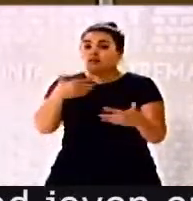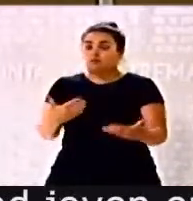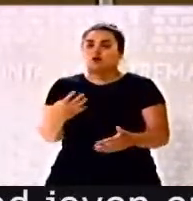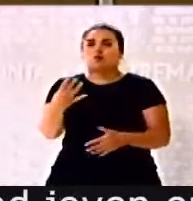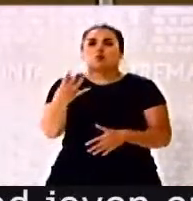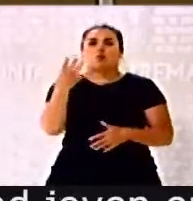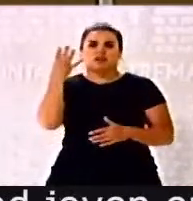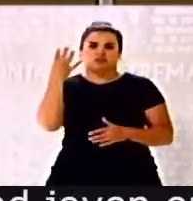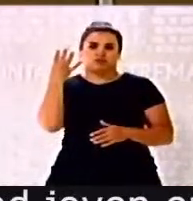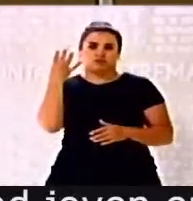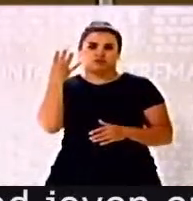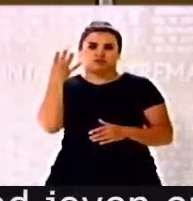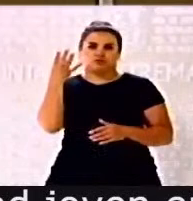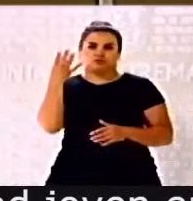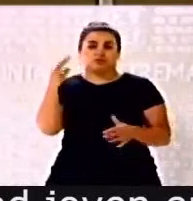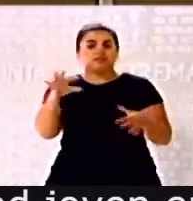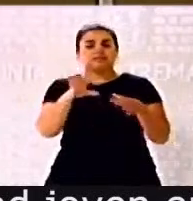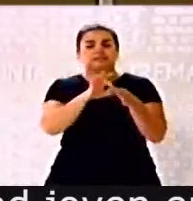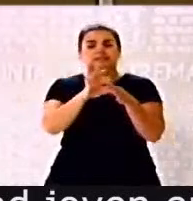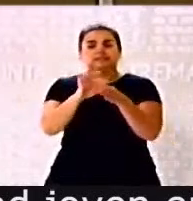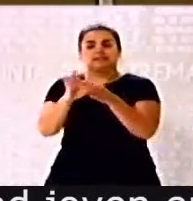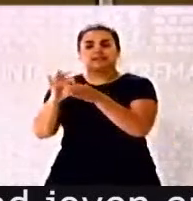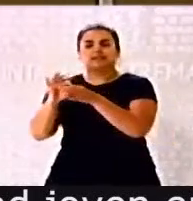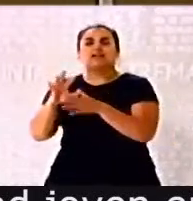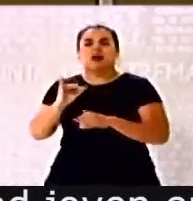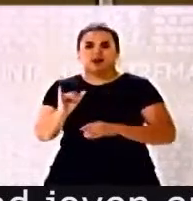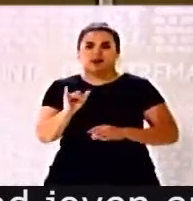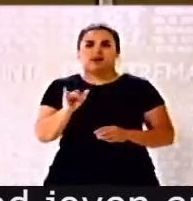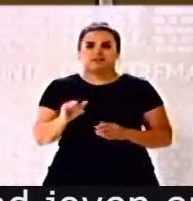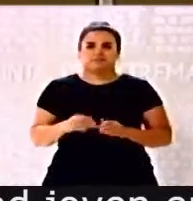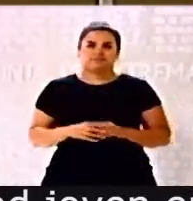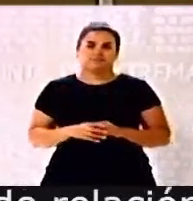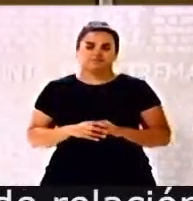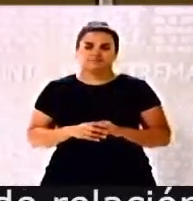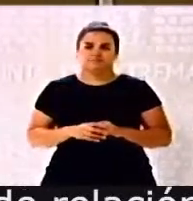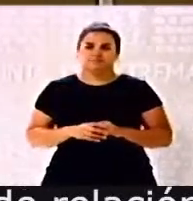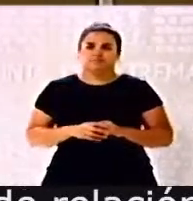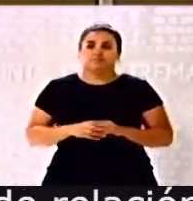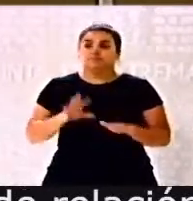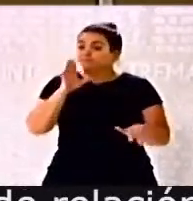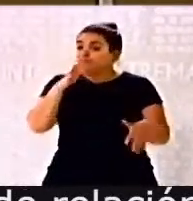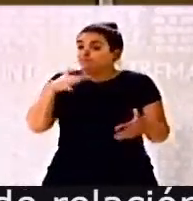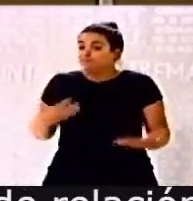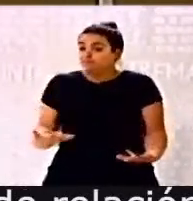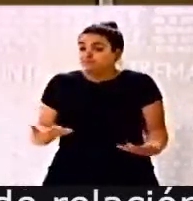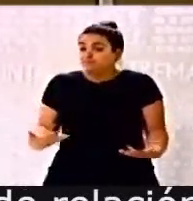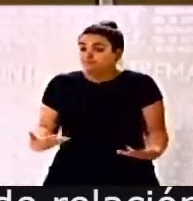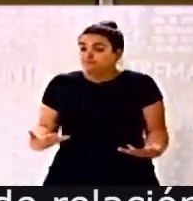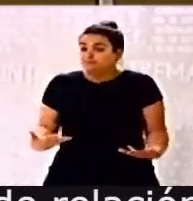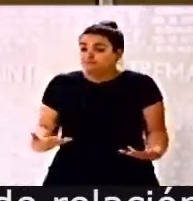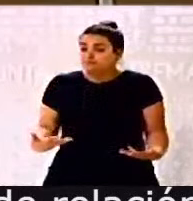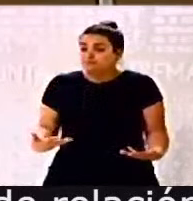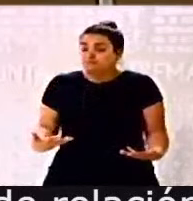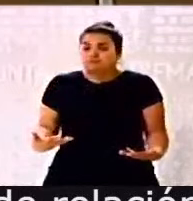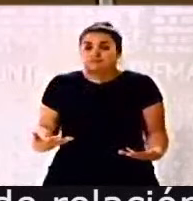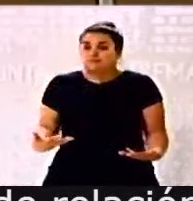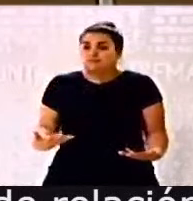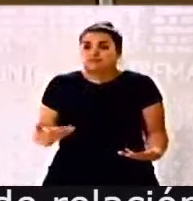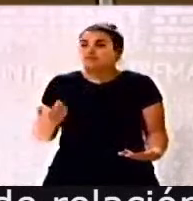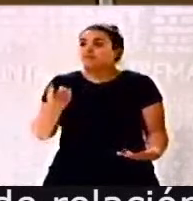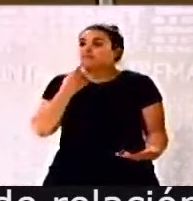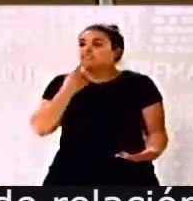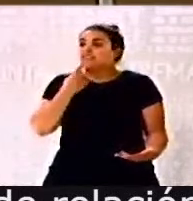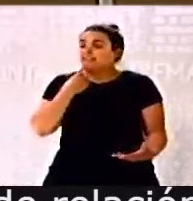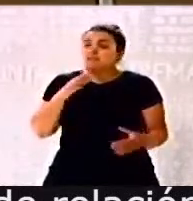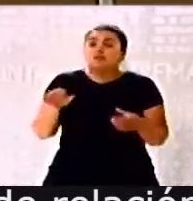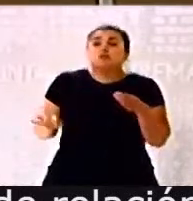4, con vínculos de relación entre ellos. En el momento actual no podemos decir,